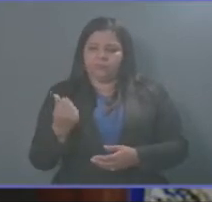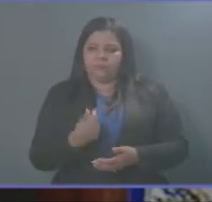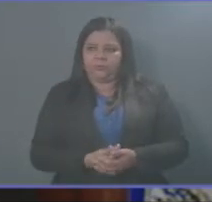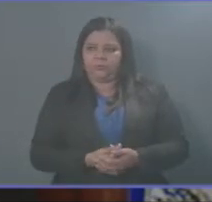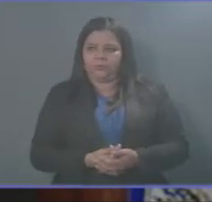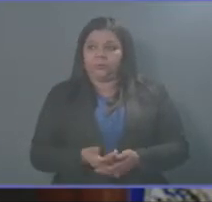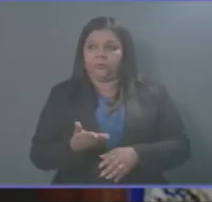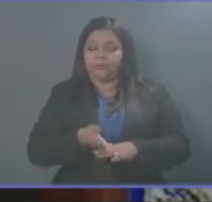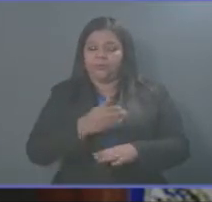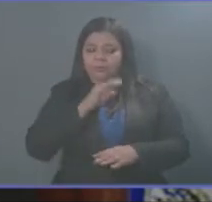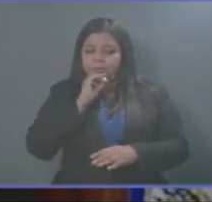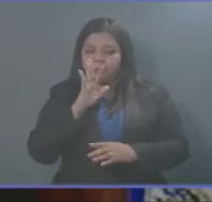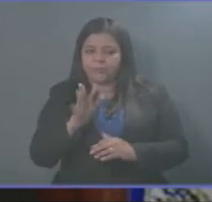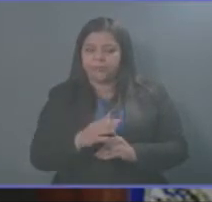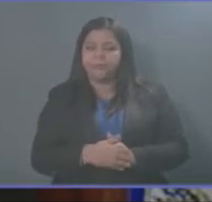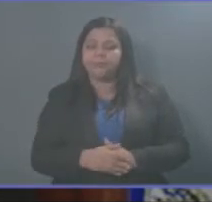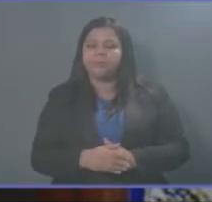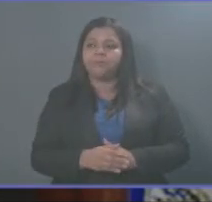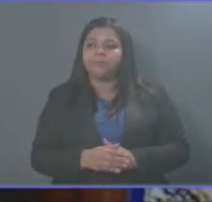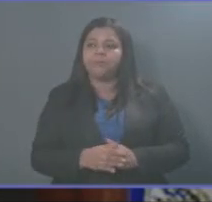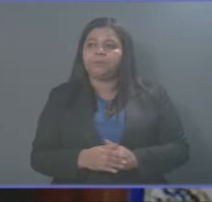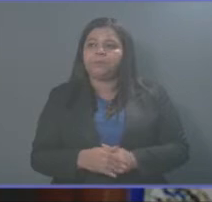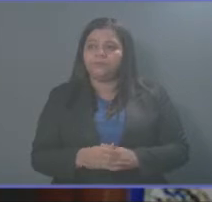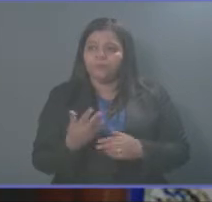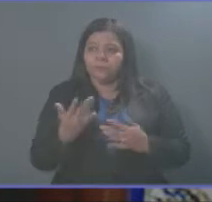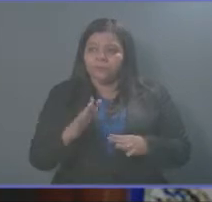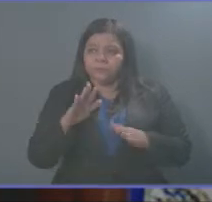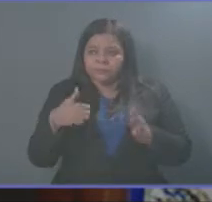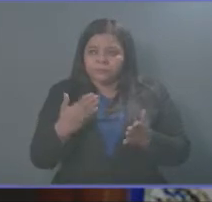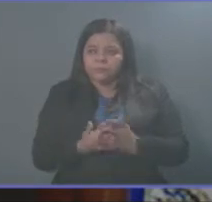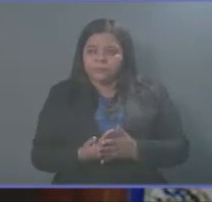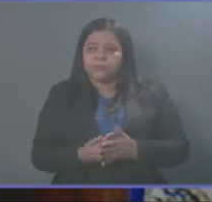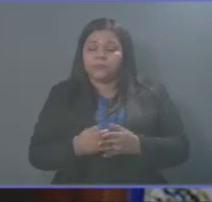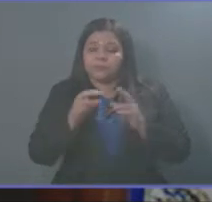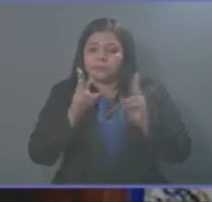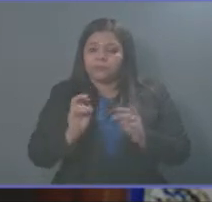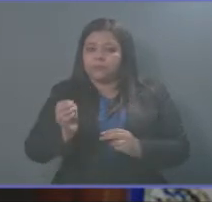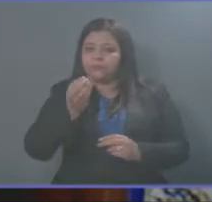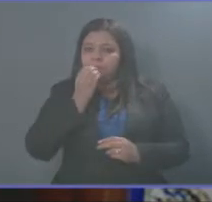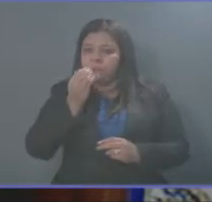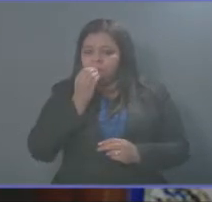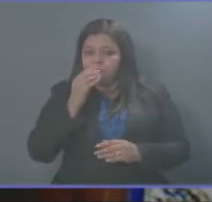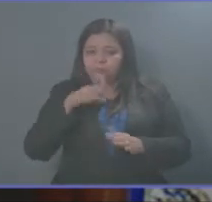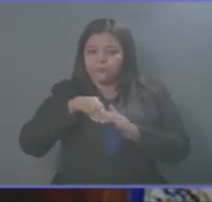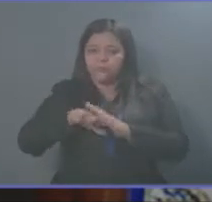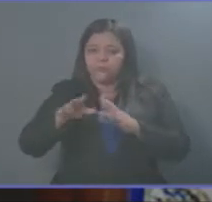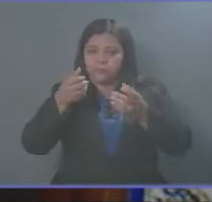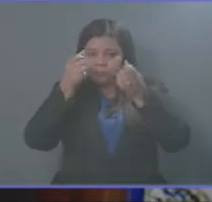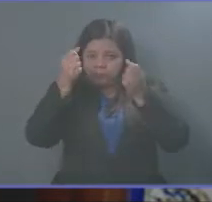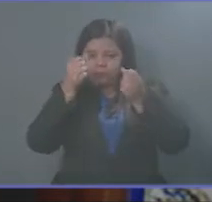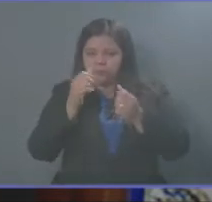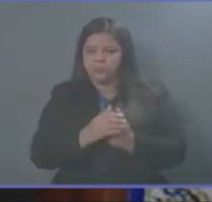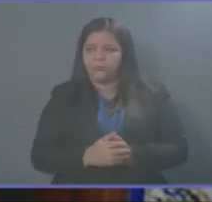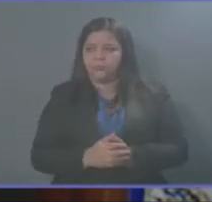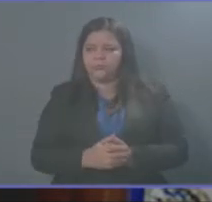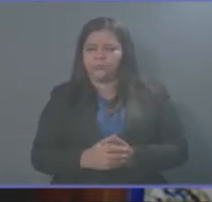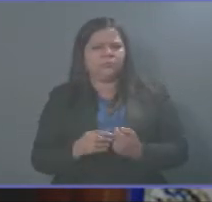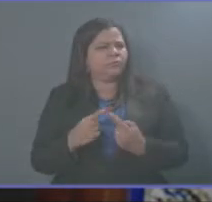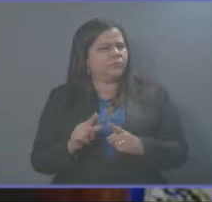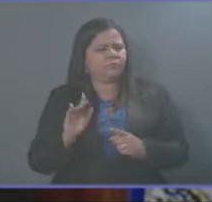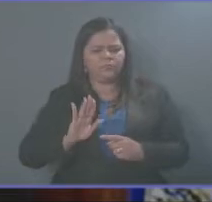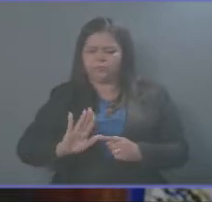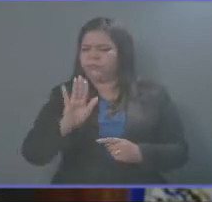Han dicho de que esto será para la alimentación en centros penales. Pero